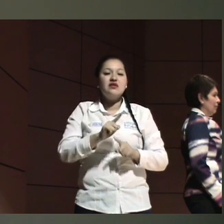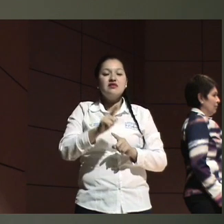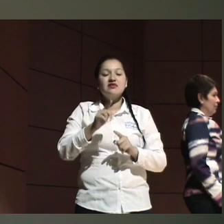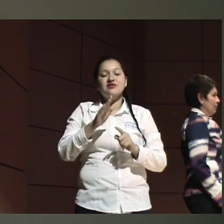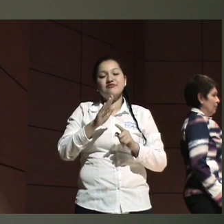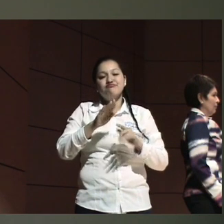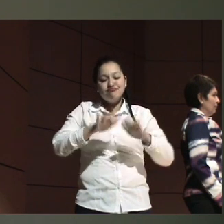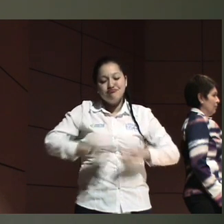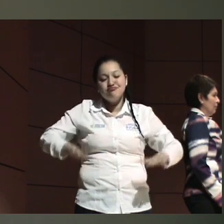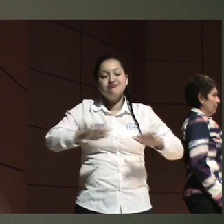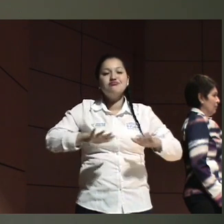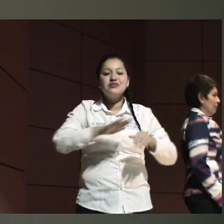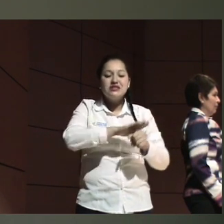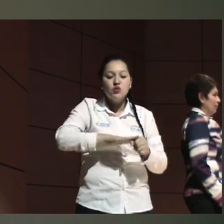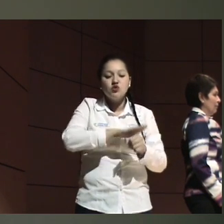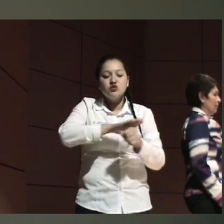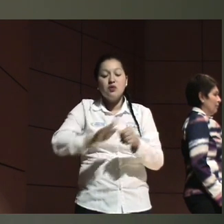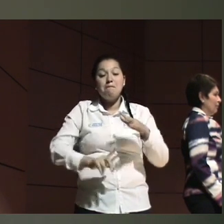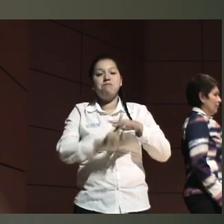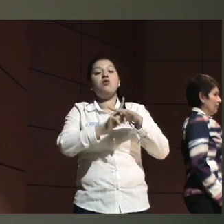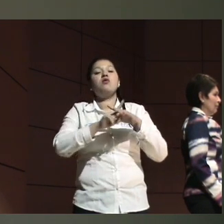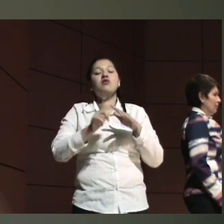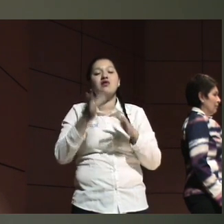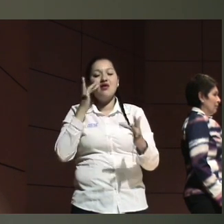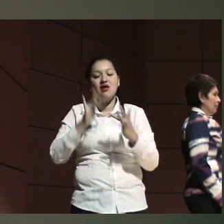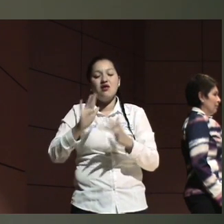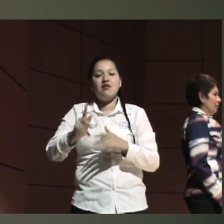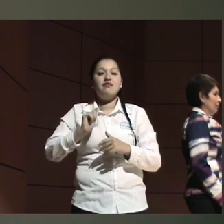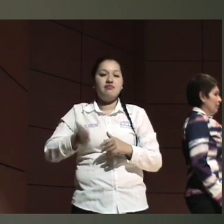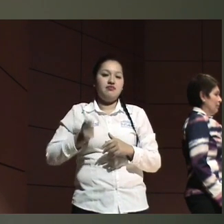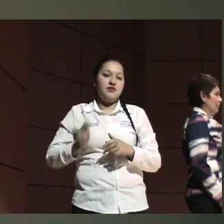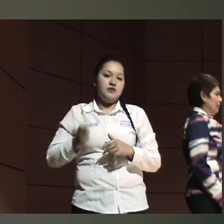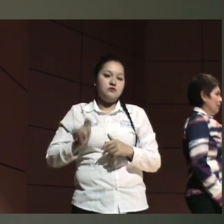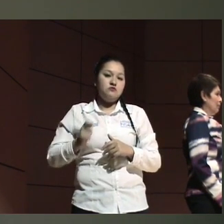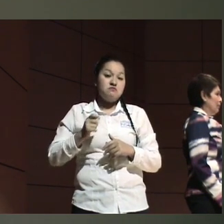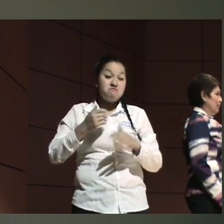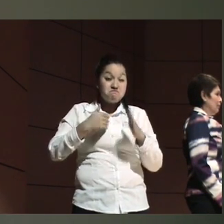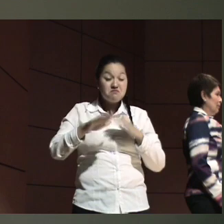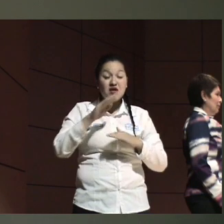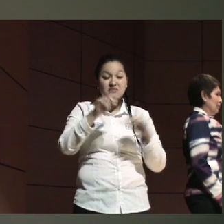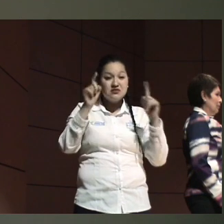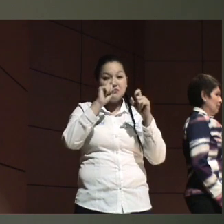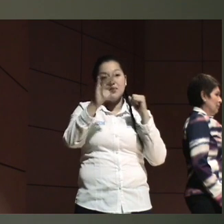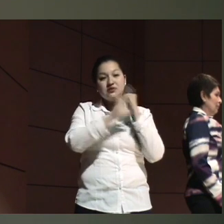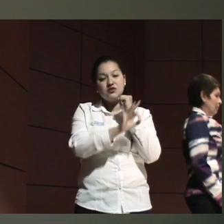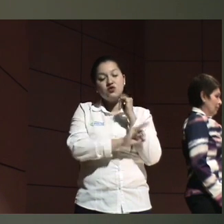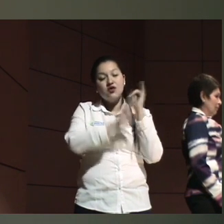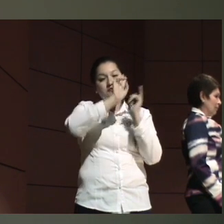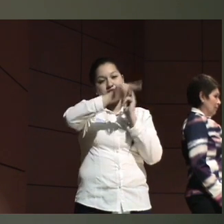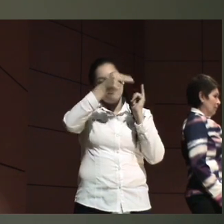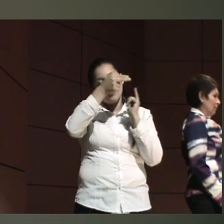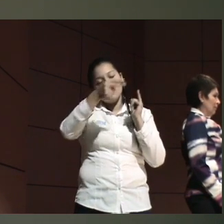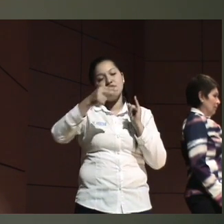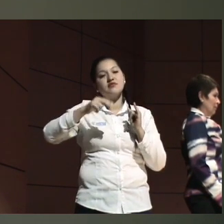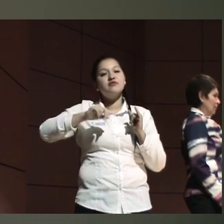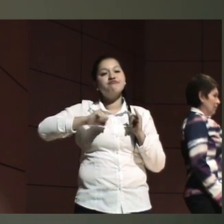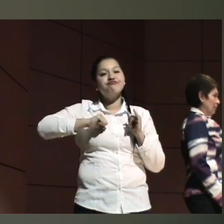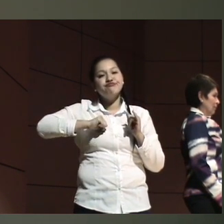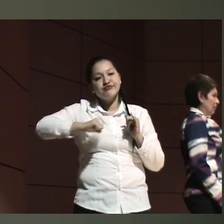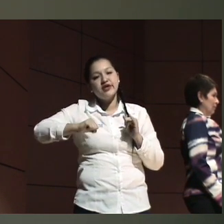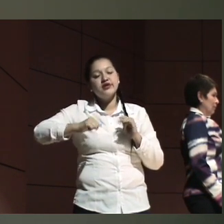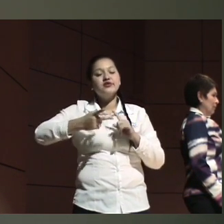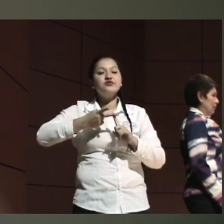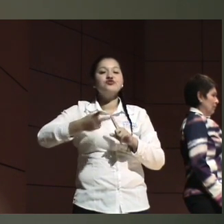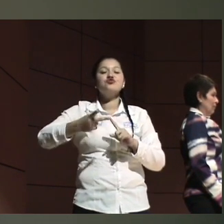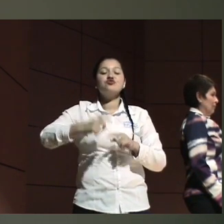derecho con el paso del tiempo son más los requerimientos que se hacen a la psicología forense en el derecho administrativo el derecho laboral el